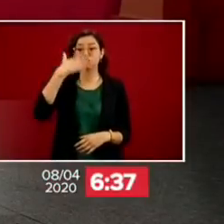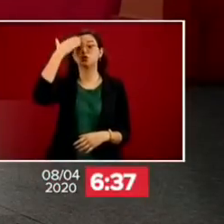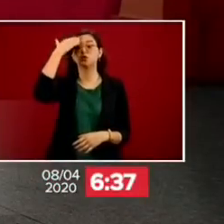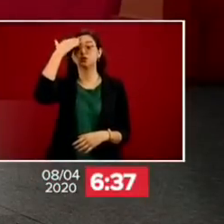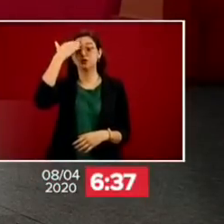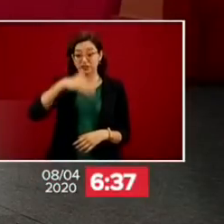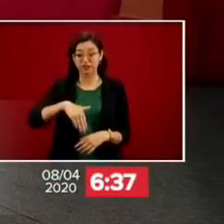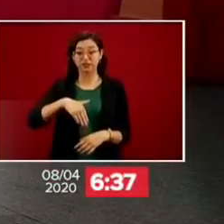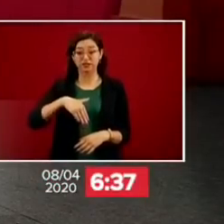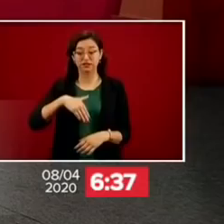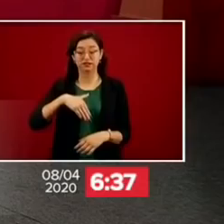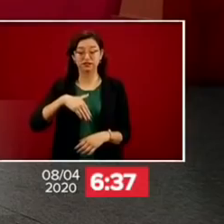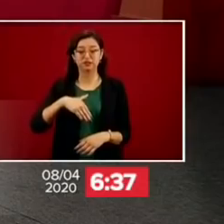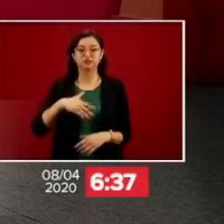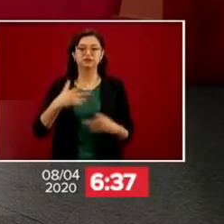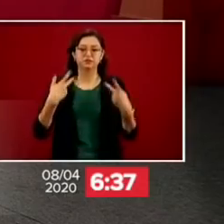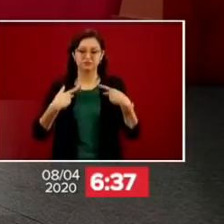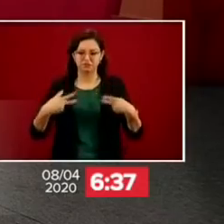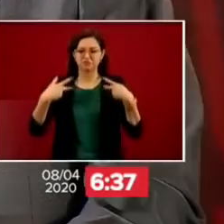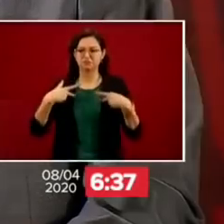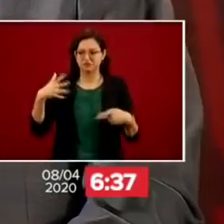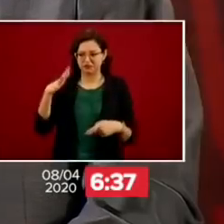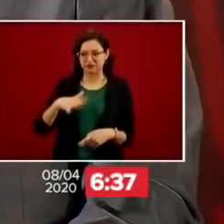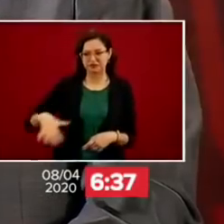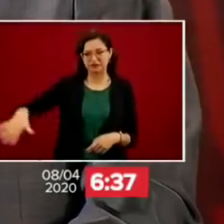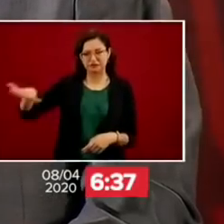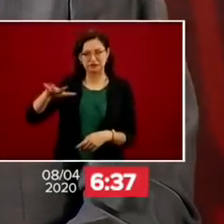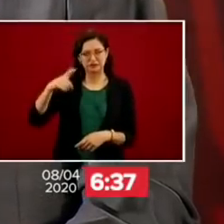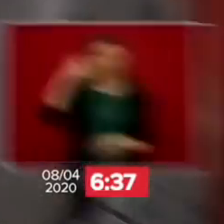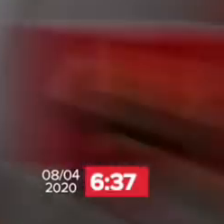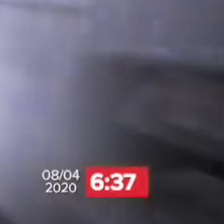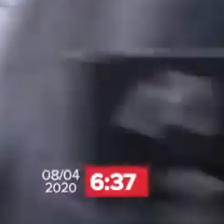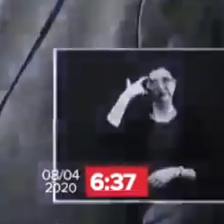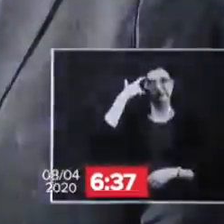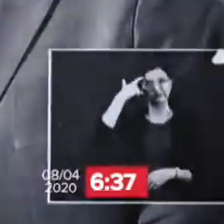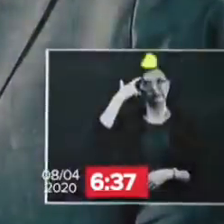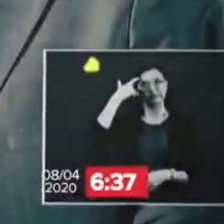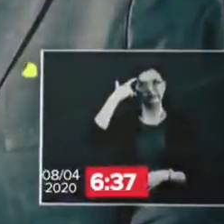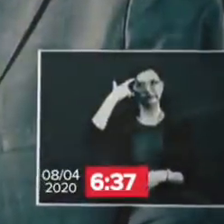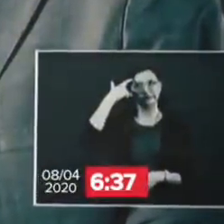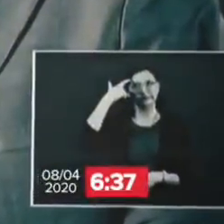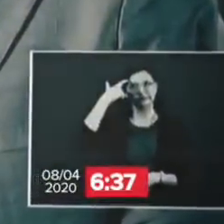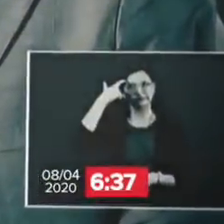seguro de que la gente va a hacernos caso.